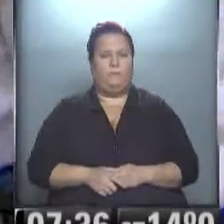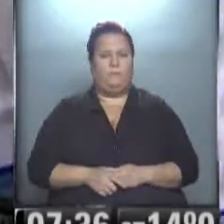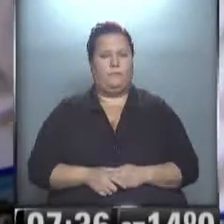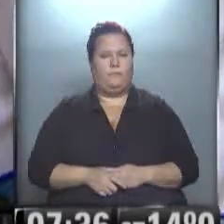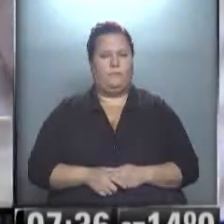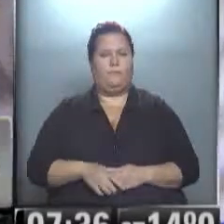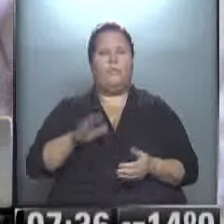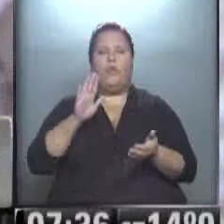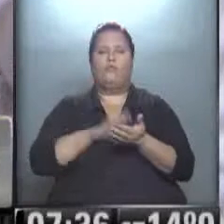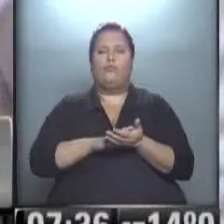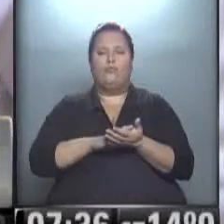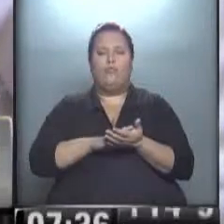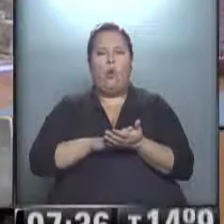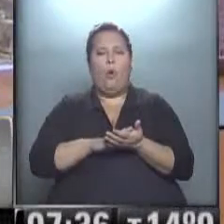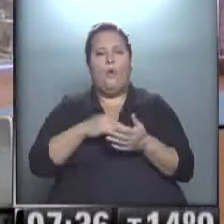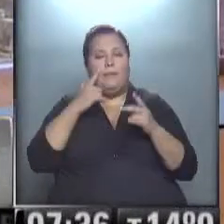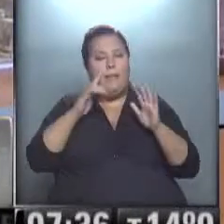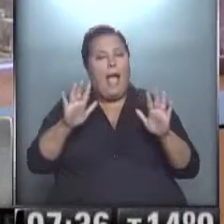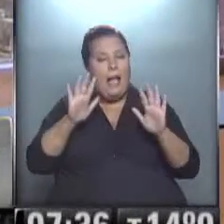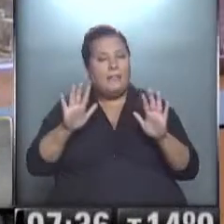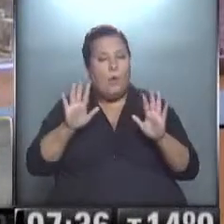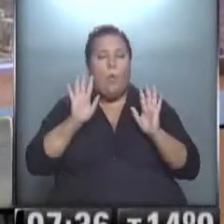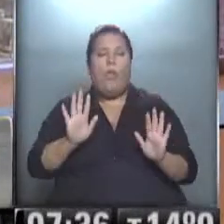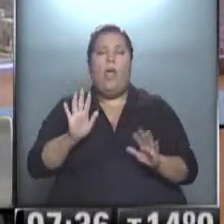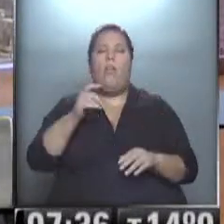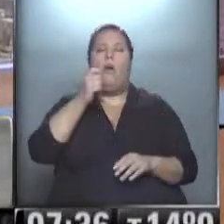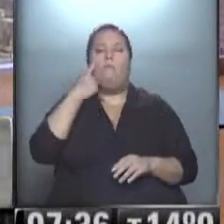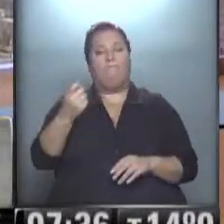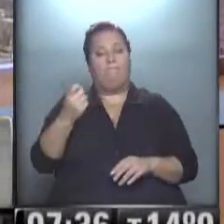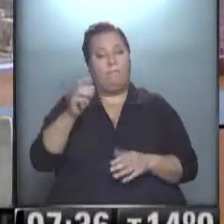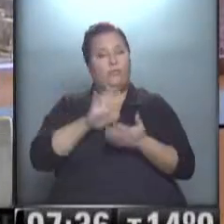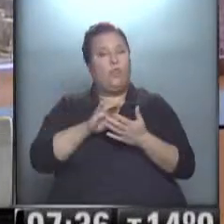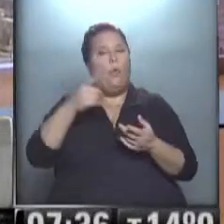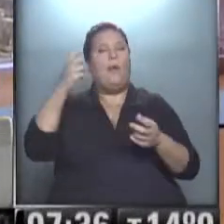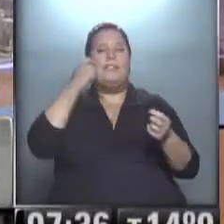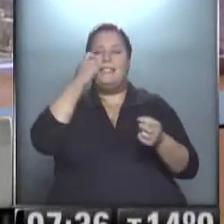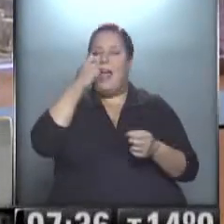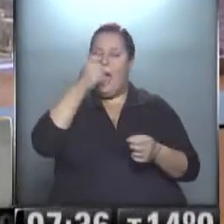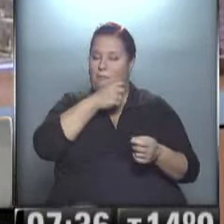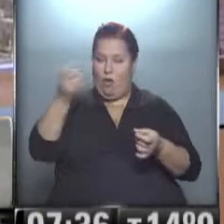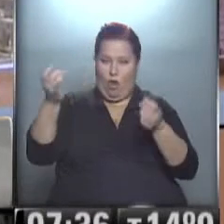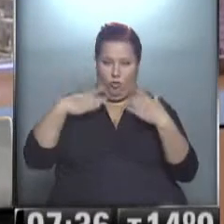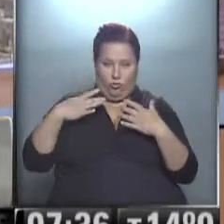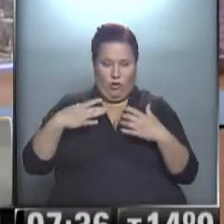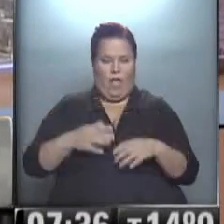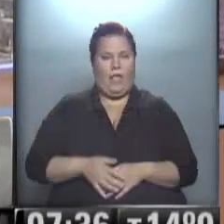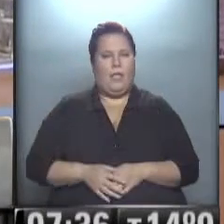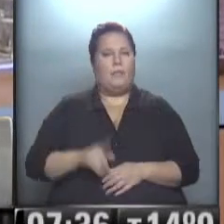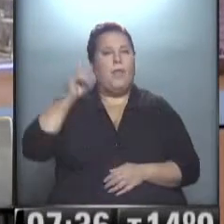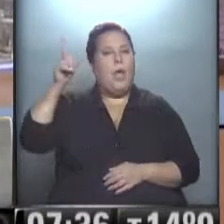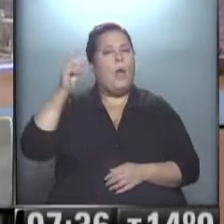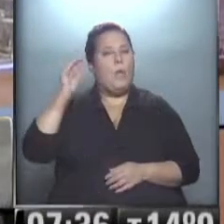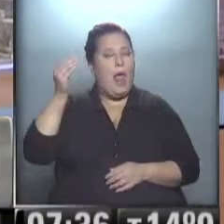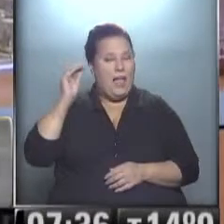en relación a estar muy muy atentos y alertas para prevenir la importación del sarampión si en brasil